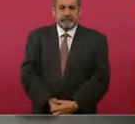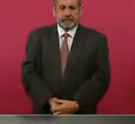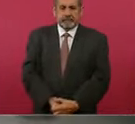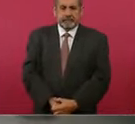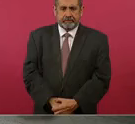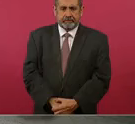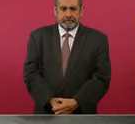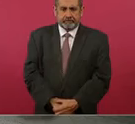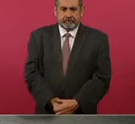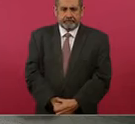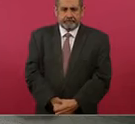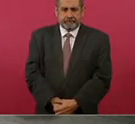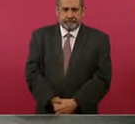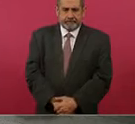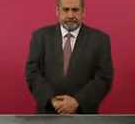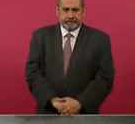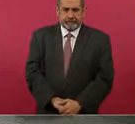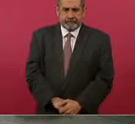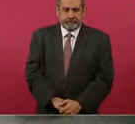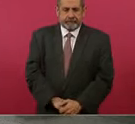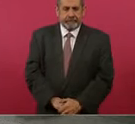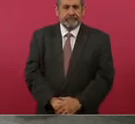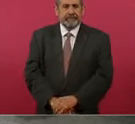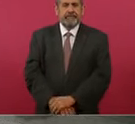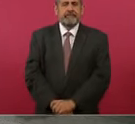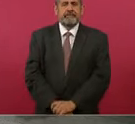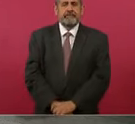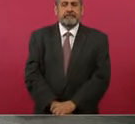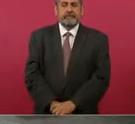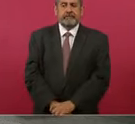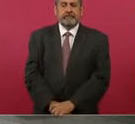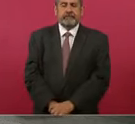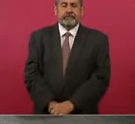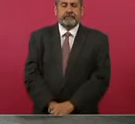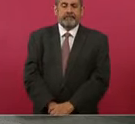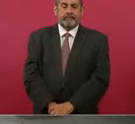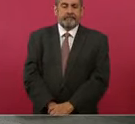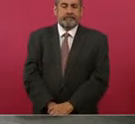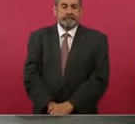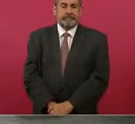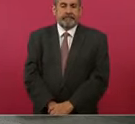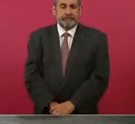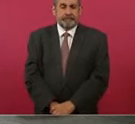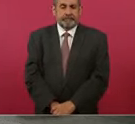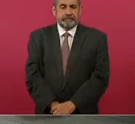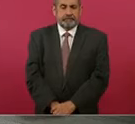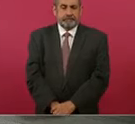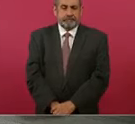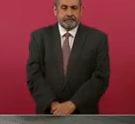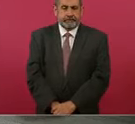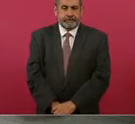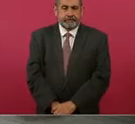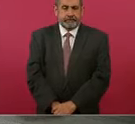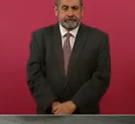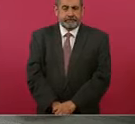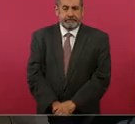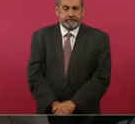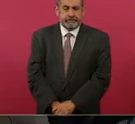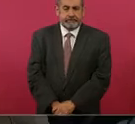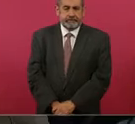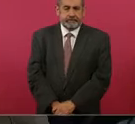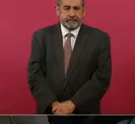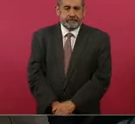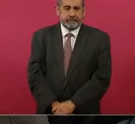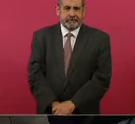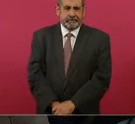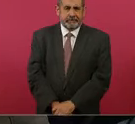Nosotros hicimos justo la investigación, la MEXID ha tenido un incremento en su presupuesto, sin embargo, no hay manera de, digamos, de ver cómo se